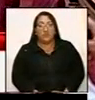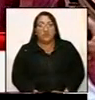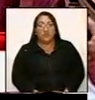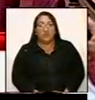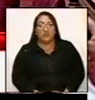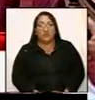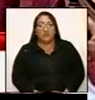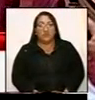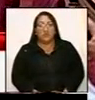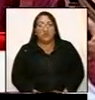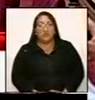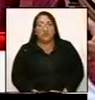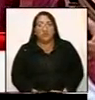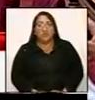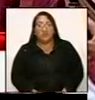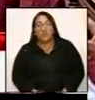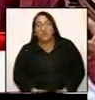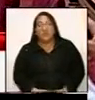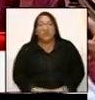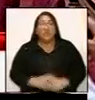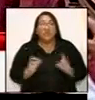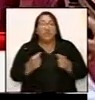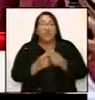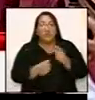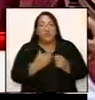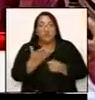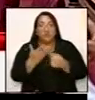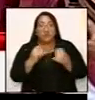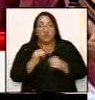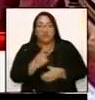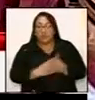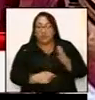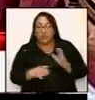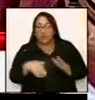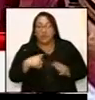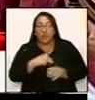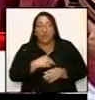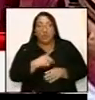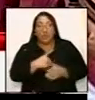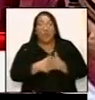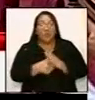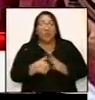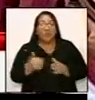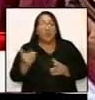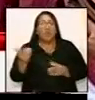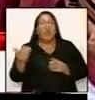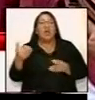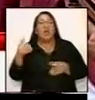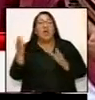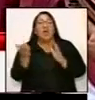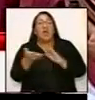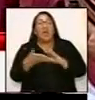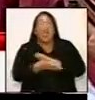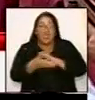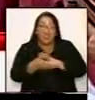Congresista Salgado. Sí, presidente, yo solicité este informe para que nuestro archivamiento de este